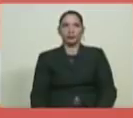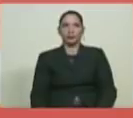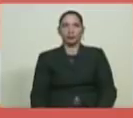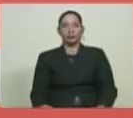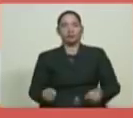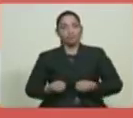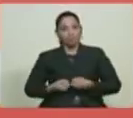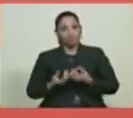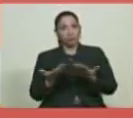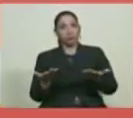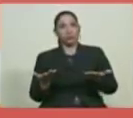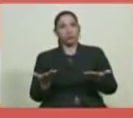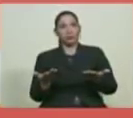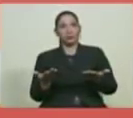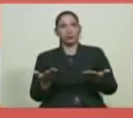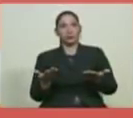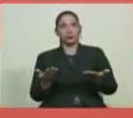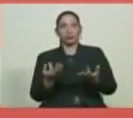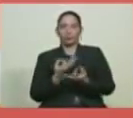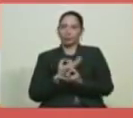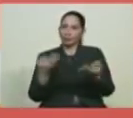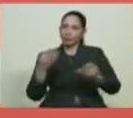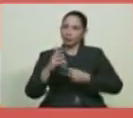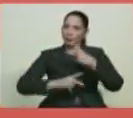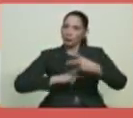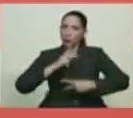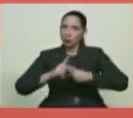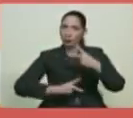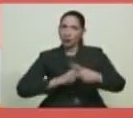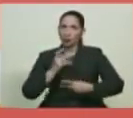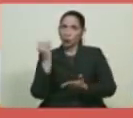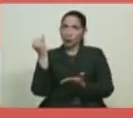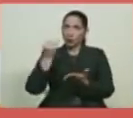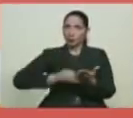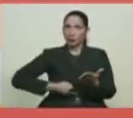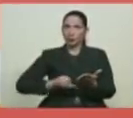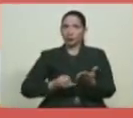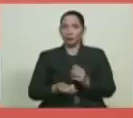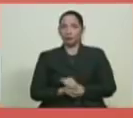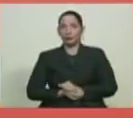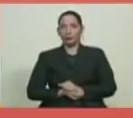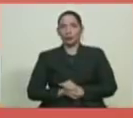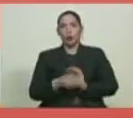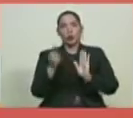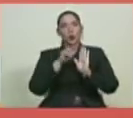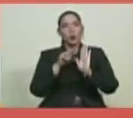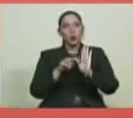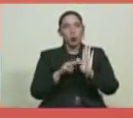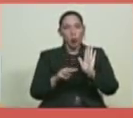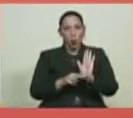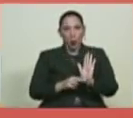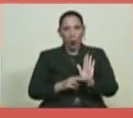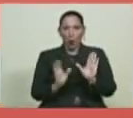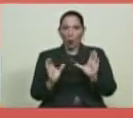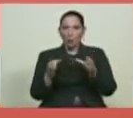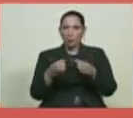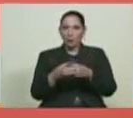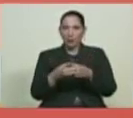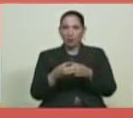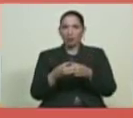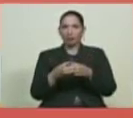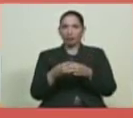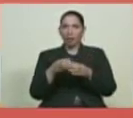dando con muchísimo éxito el proceso de inscripción de las nóminas de los sectores privados, de los